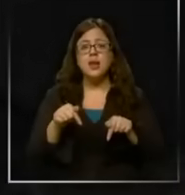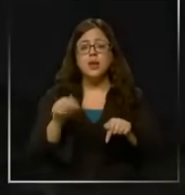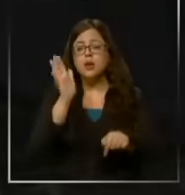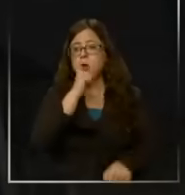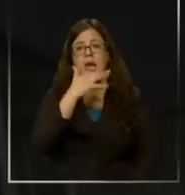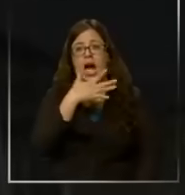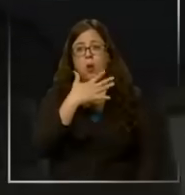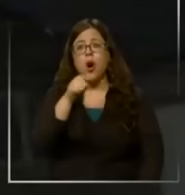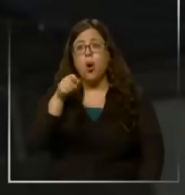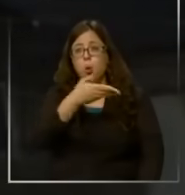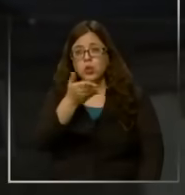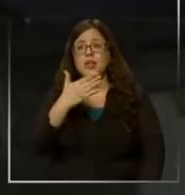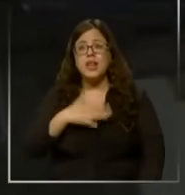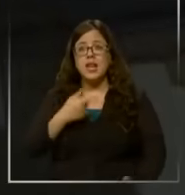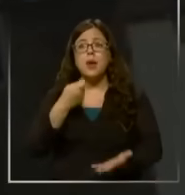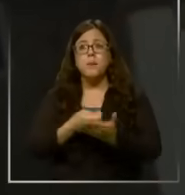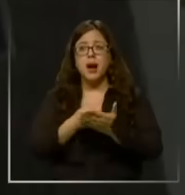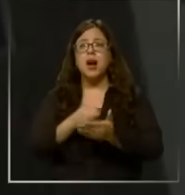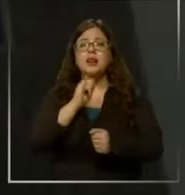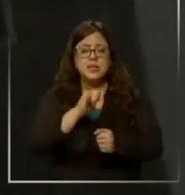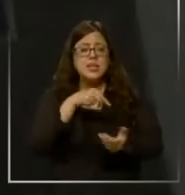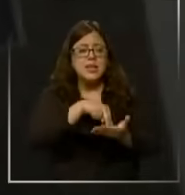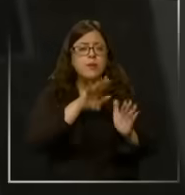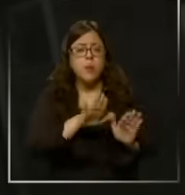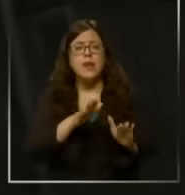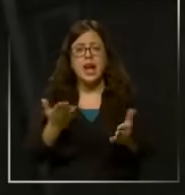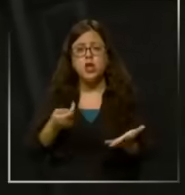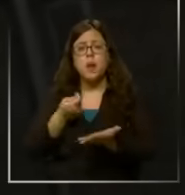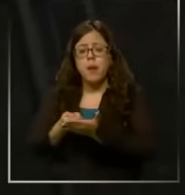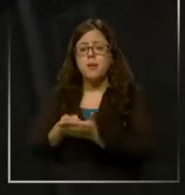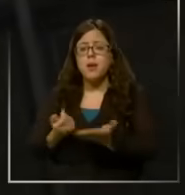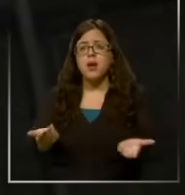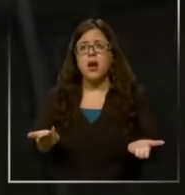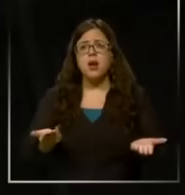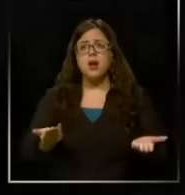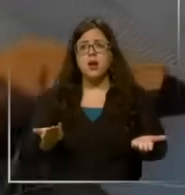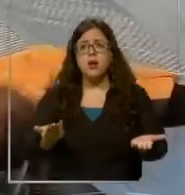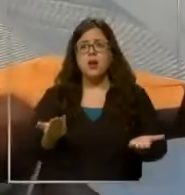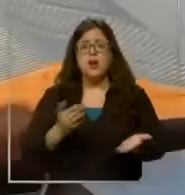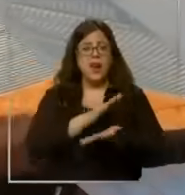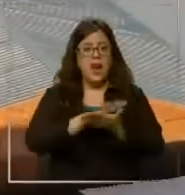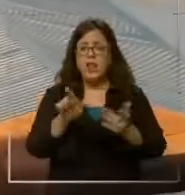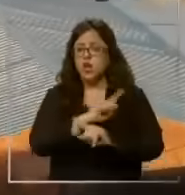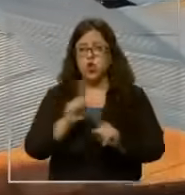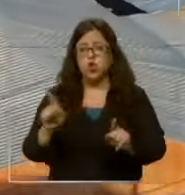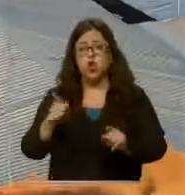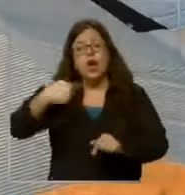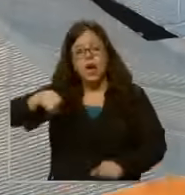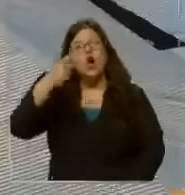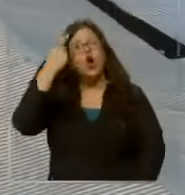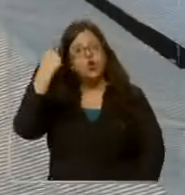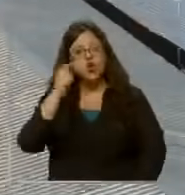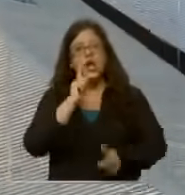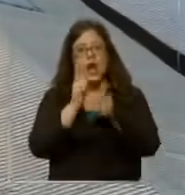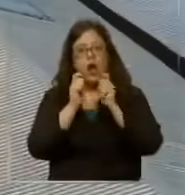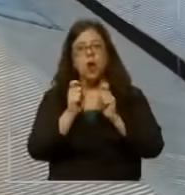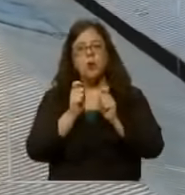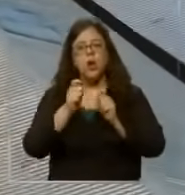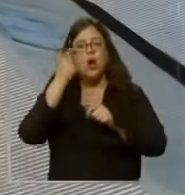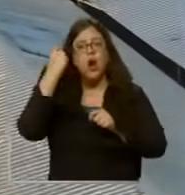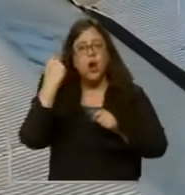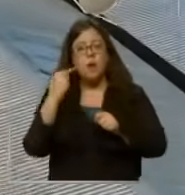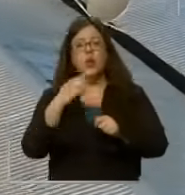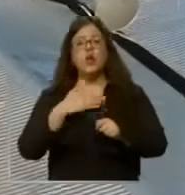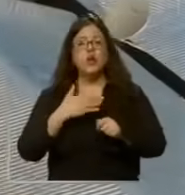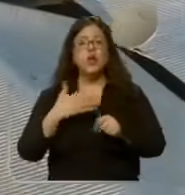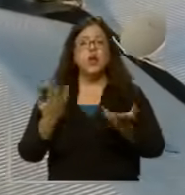¿Ustedes quieren pagarla? Sí, quieren que pagar. Estamos esperando a ellos para pagar. Para pagar. No quieren nada gratis. Están conscientes de los peligros, pero aún así